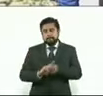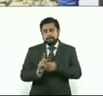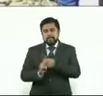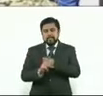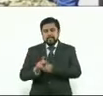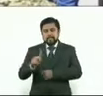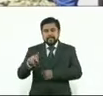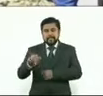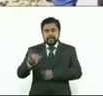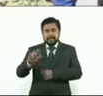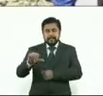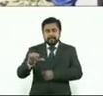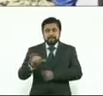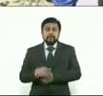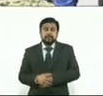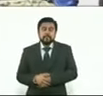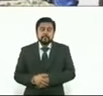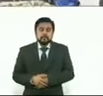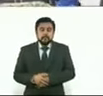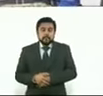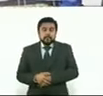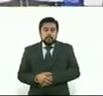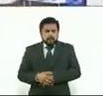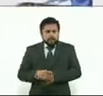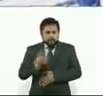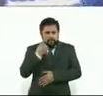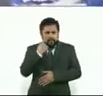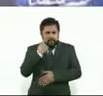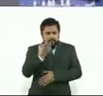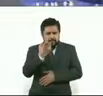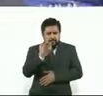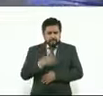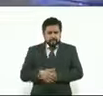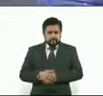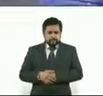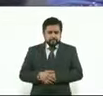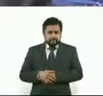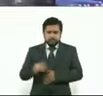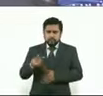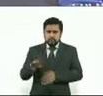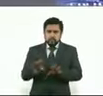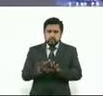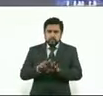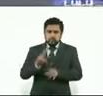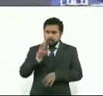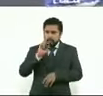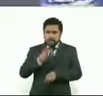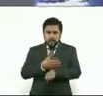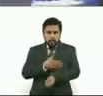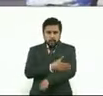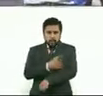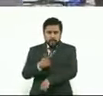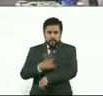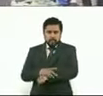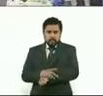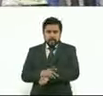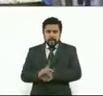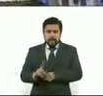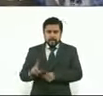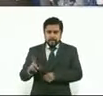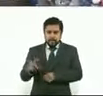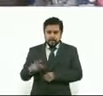buen detalle ahí de compañerismo, el primer líquido que le pasan,